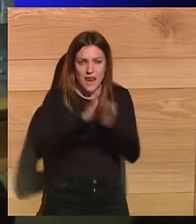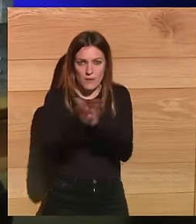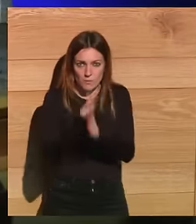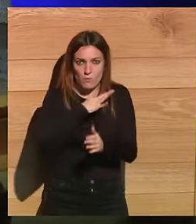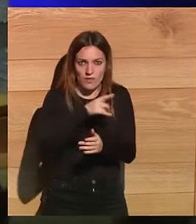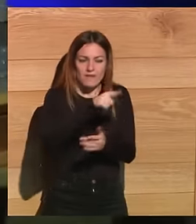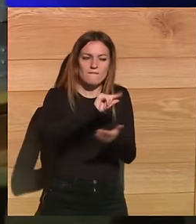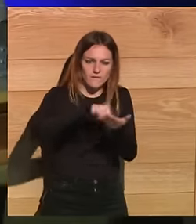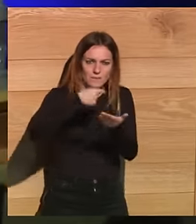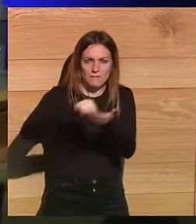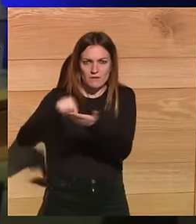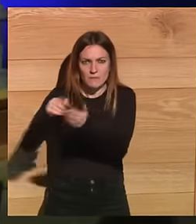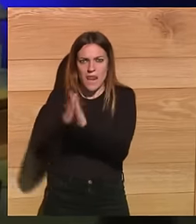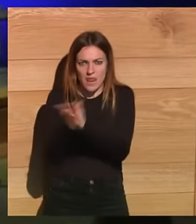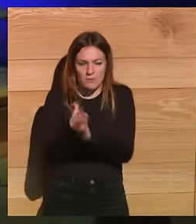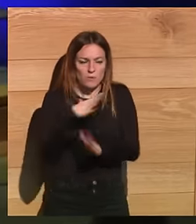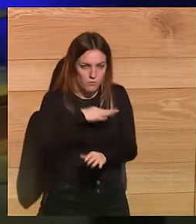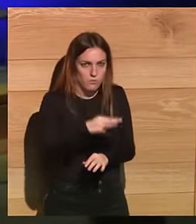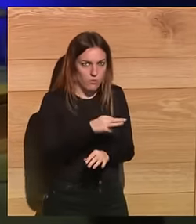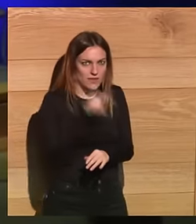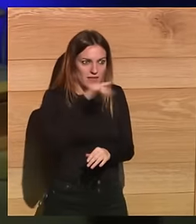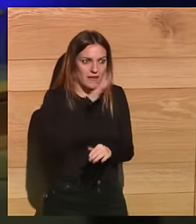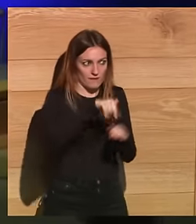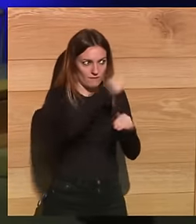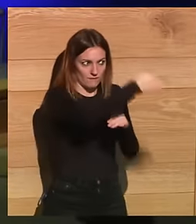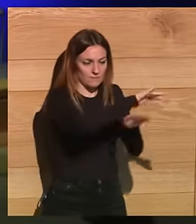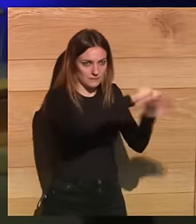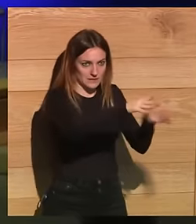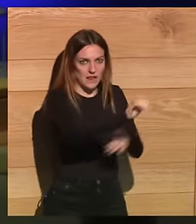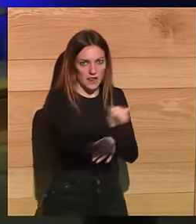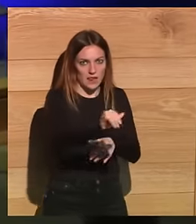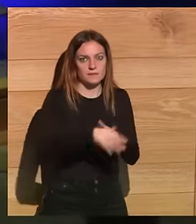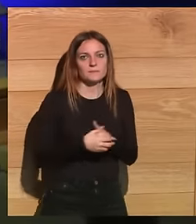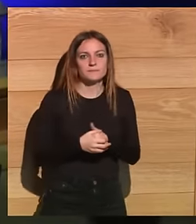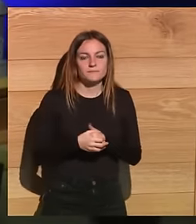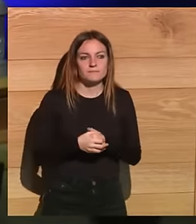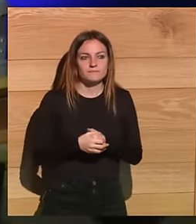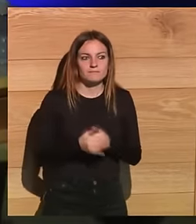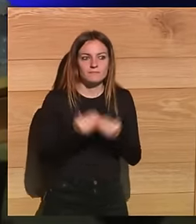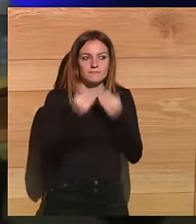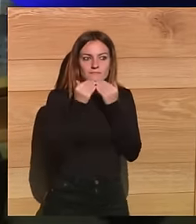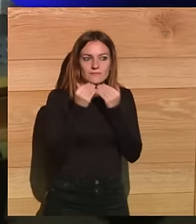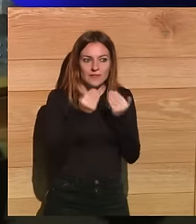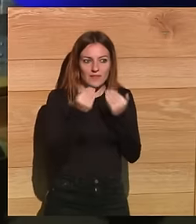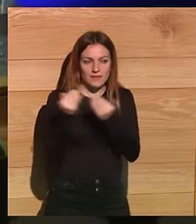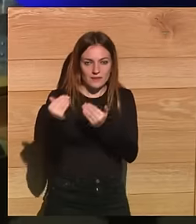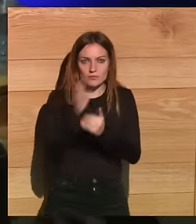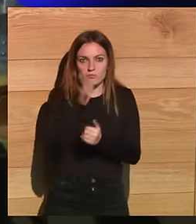acaba de nombrar, el cerebro lector, lo tenemos aquí. Así que nada, thank you very